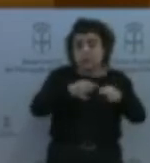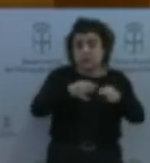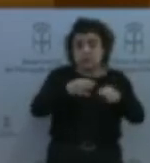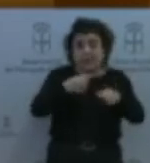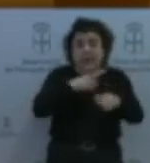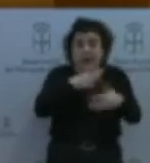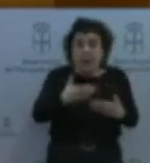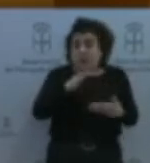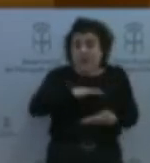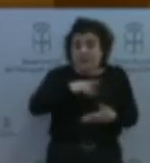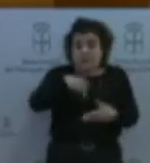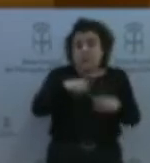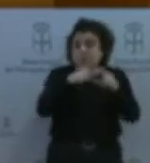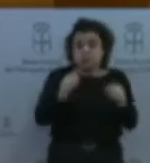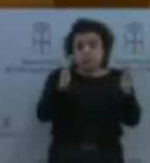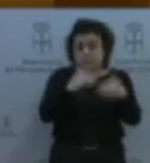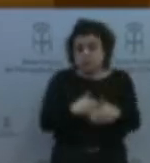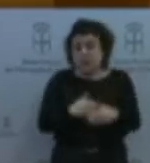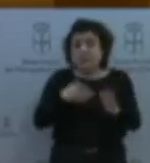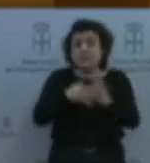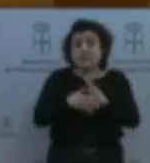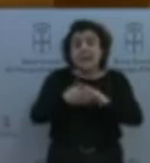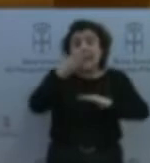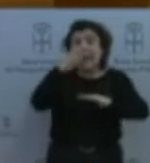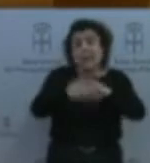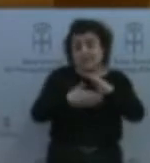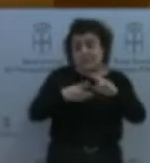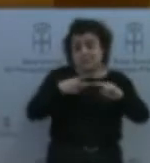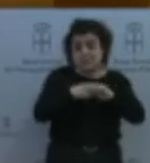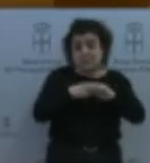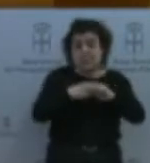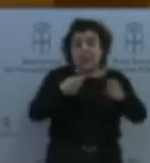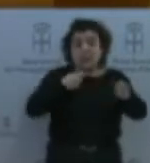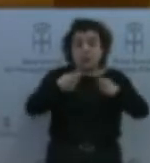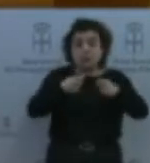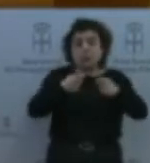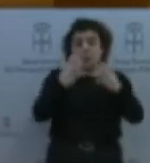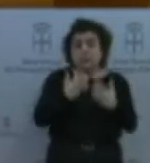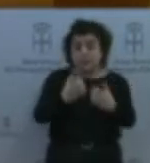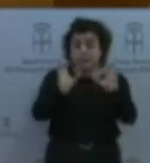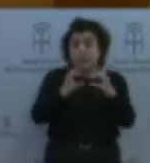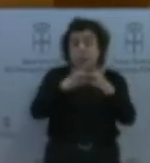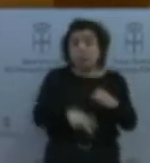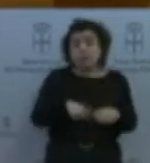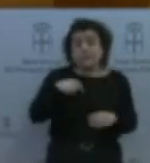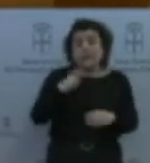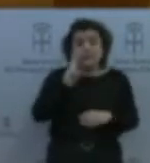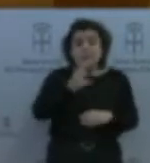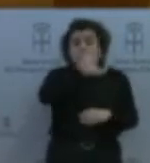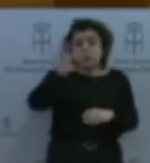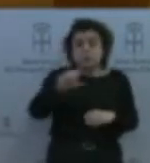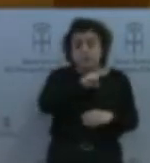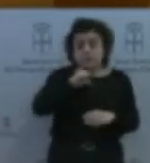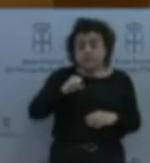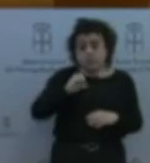limitó, aun con el debido control parlamentario de la Xunta General, que se vio en otras comunidades autónomas, como ya la aprobación de decretos ley, que